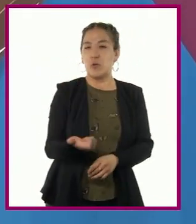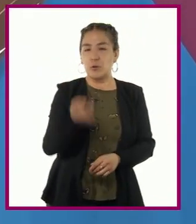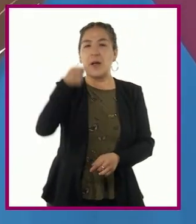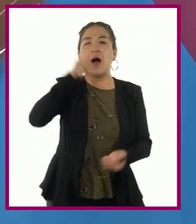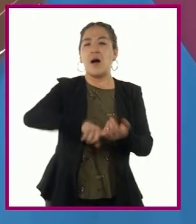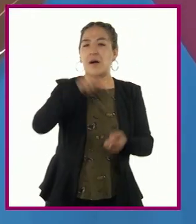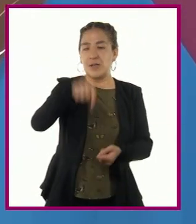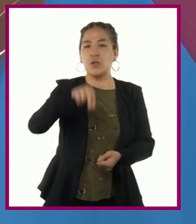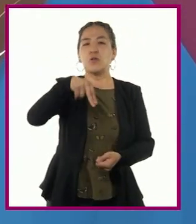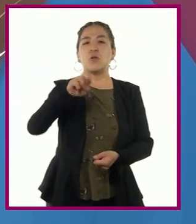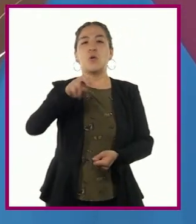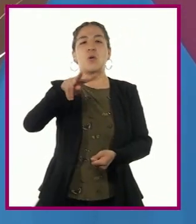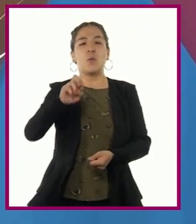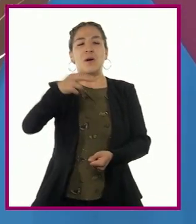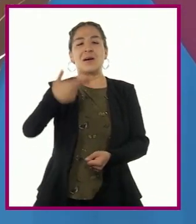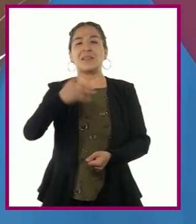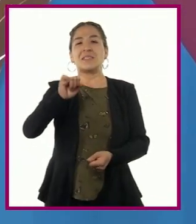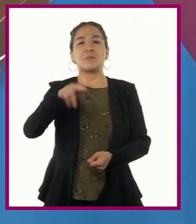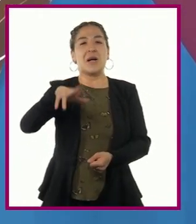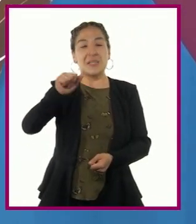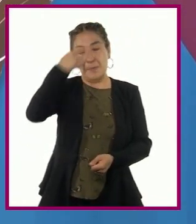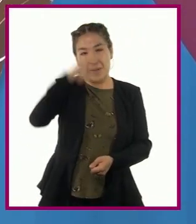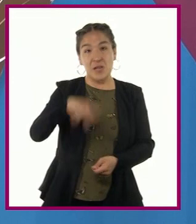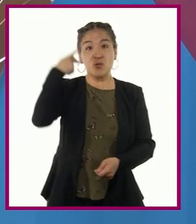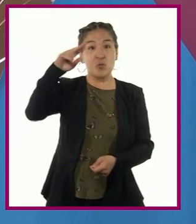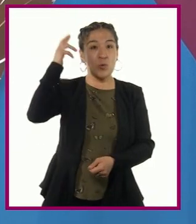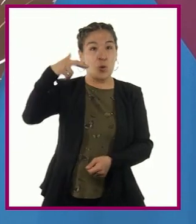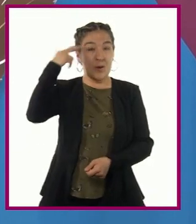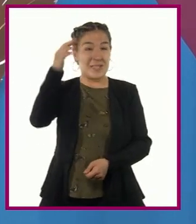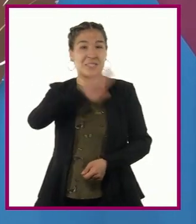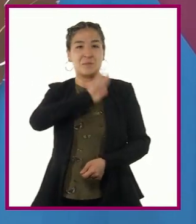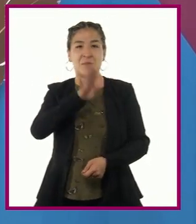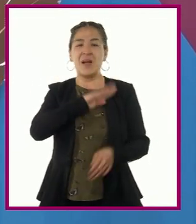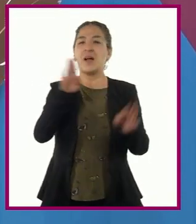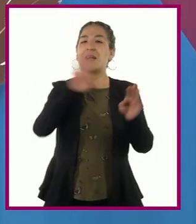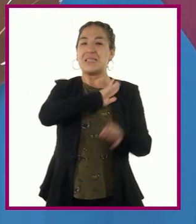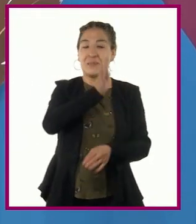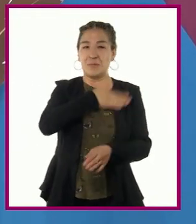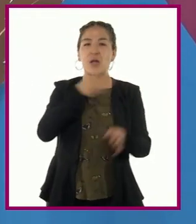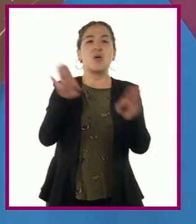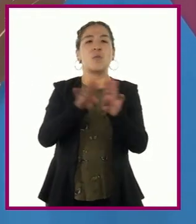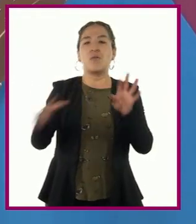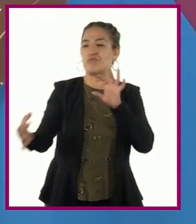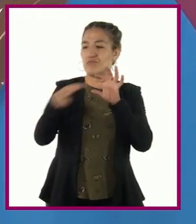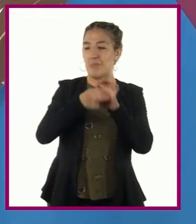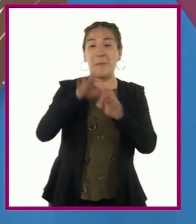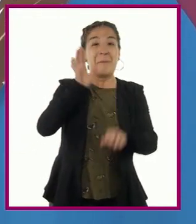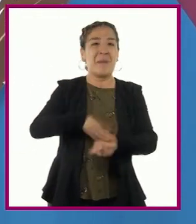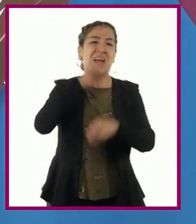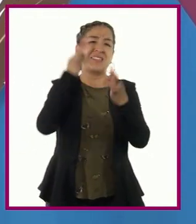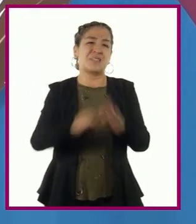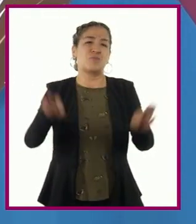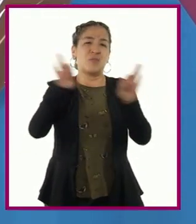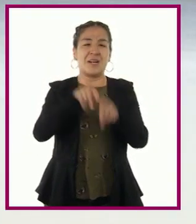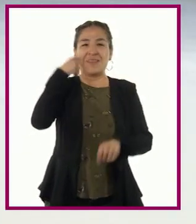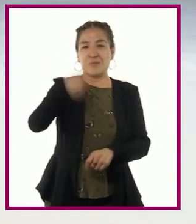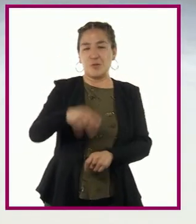así aumentar la riqueza de la corona española y convertirse en uno de los más importantes y modernos